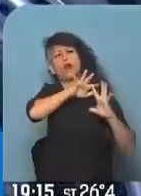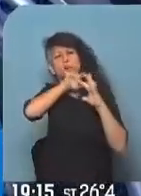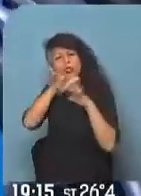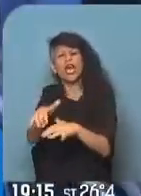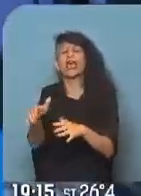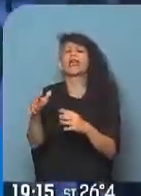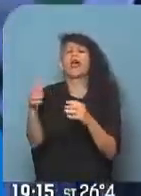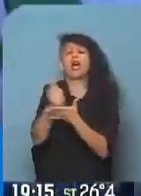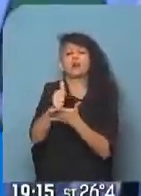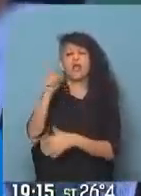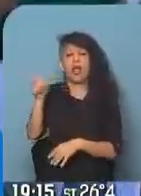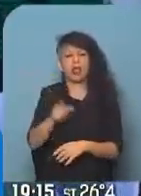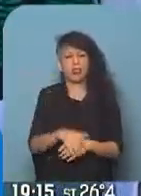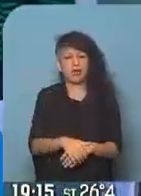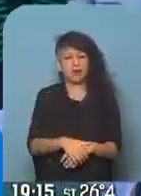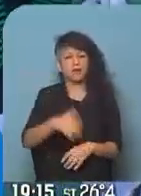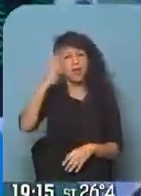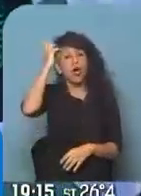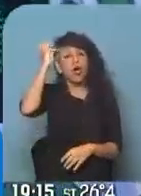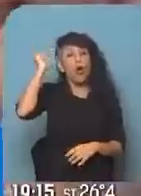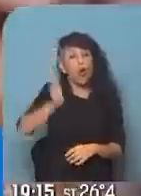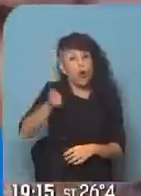compañeros. Que el juez Carsoglio